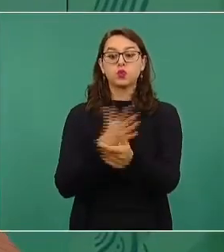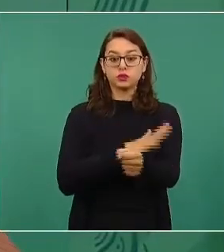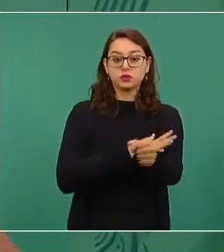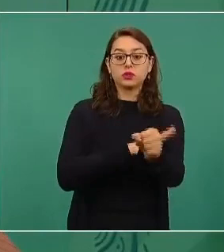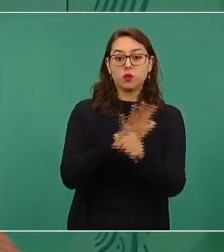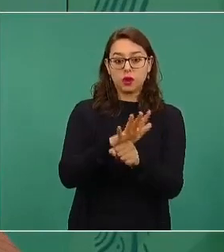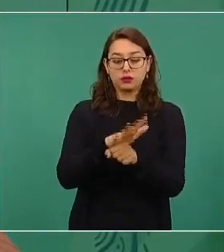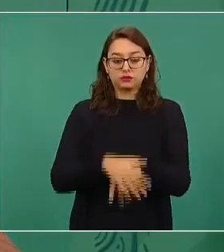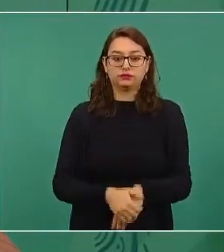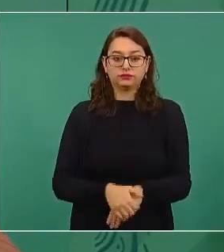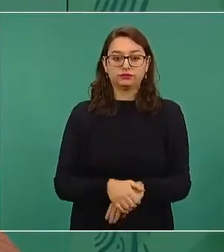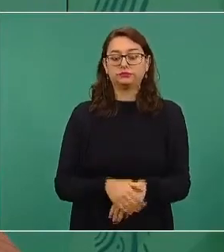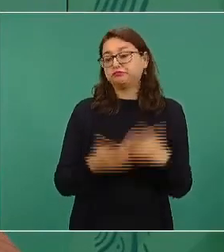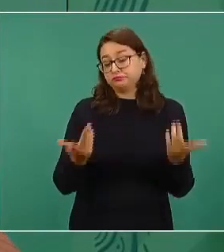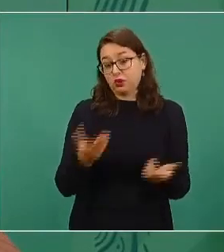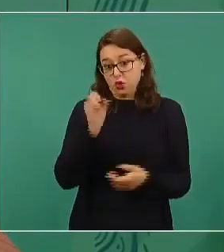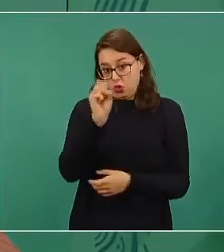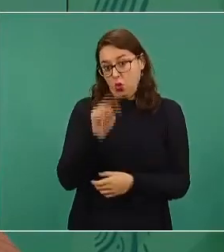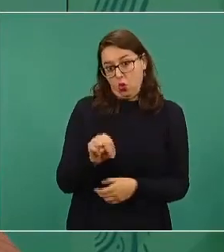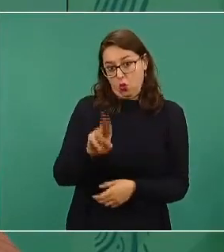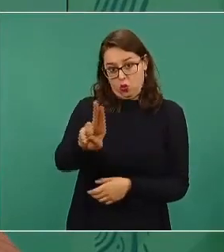se haga cargo de este plan,